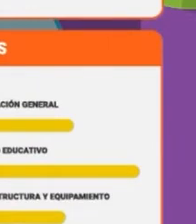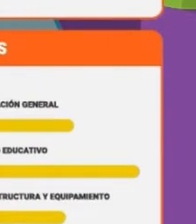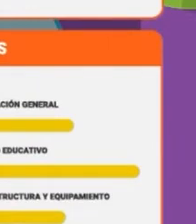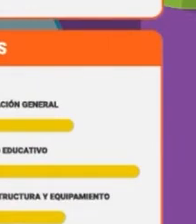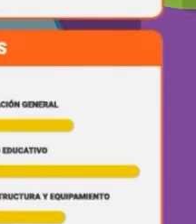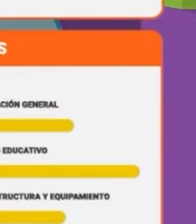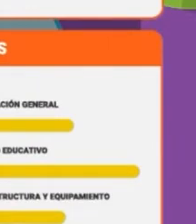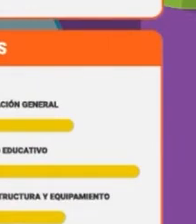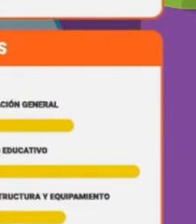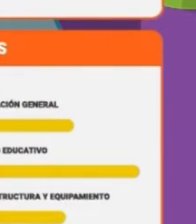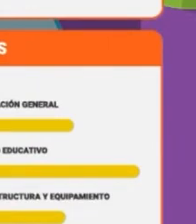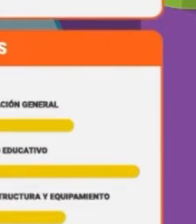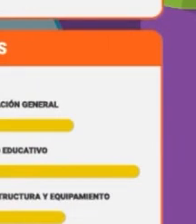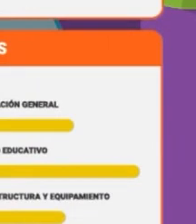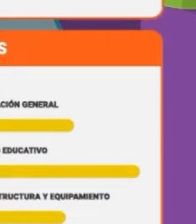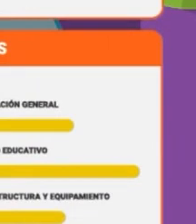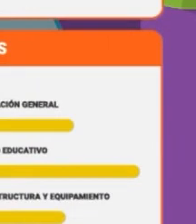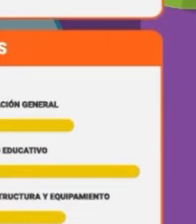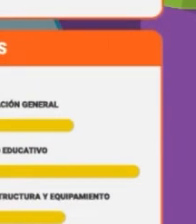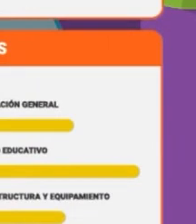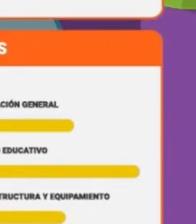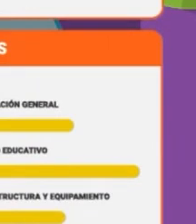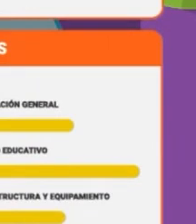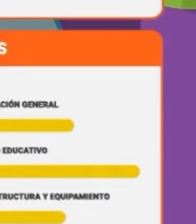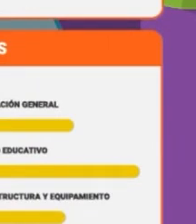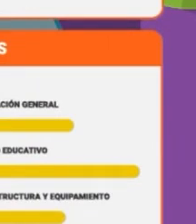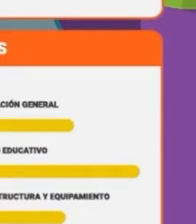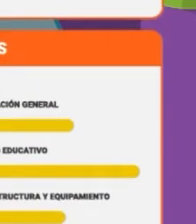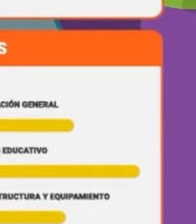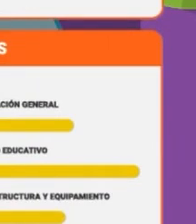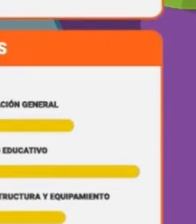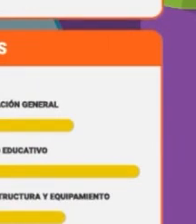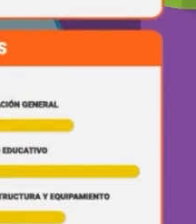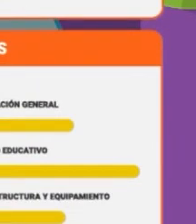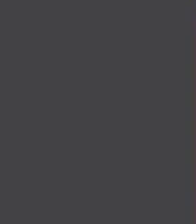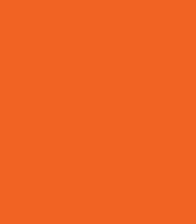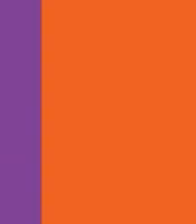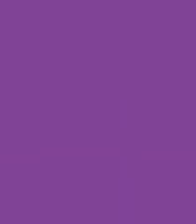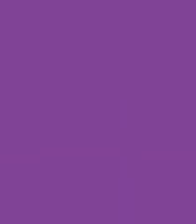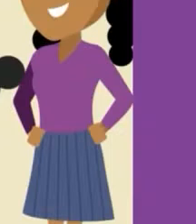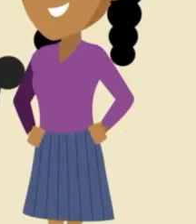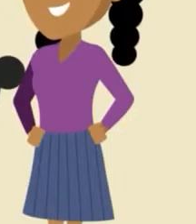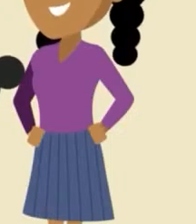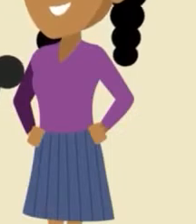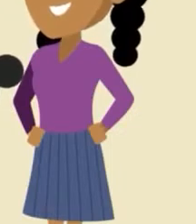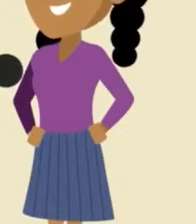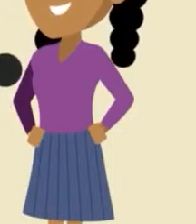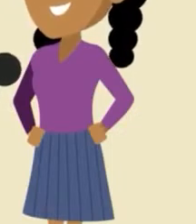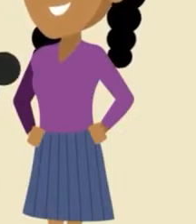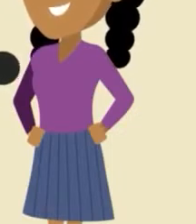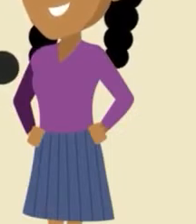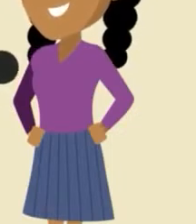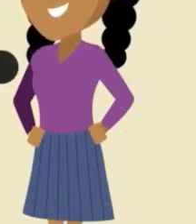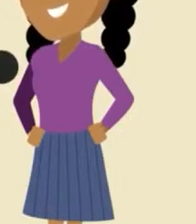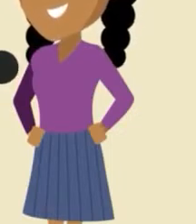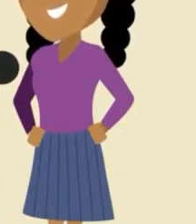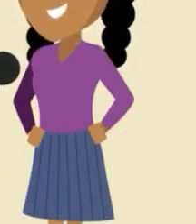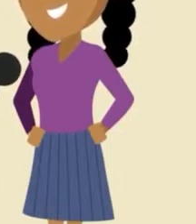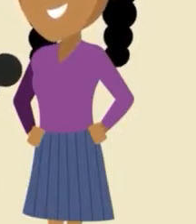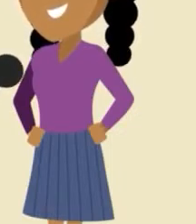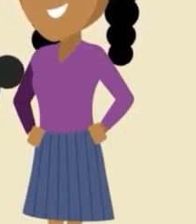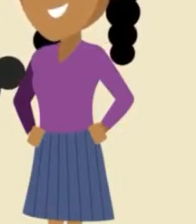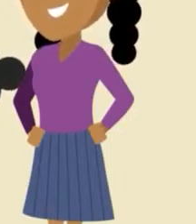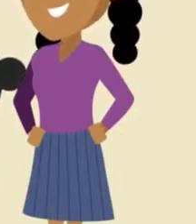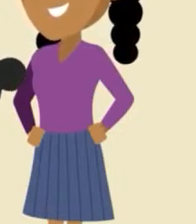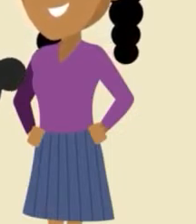ubicación, servicio educativo, infraestructura y logros de aprendizaje. Además, en Identicole podrás